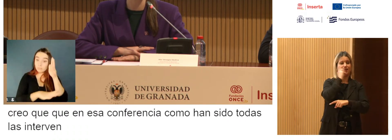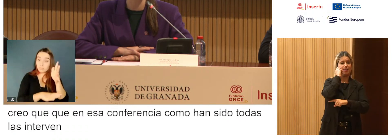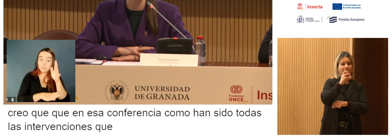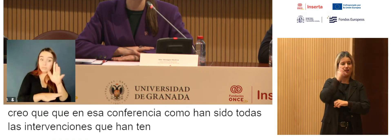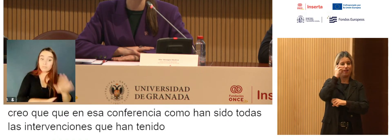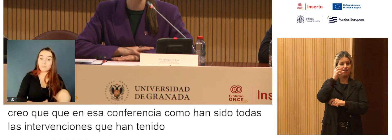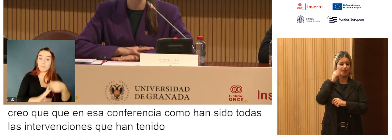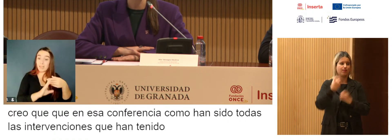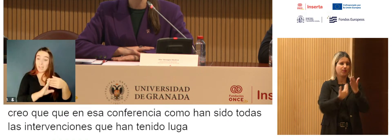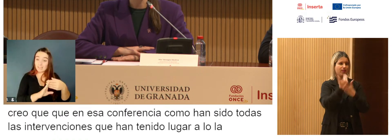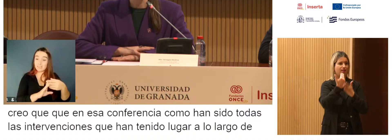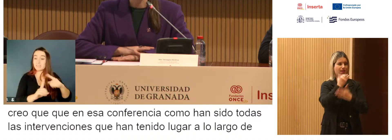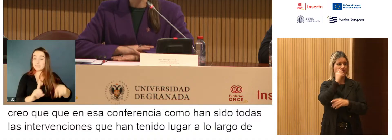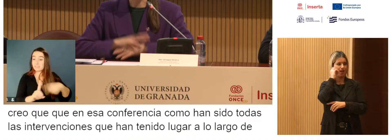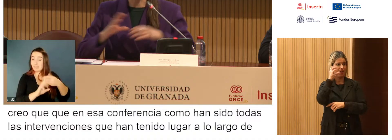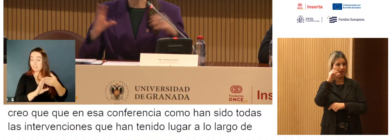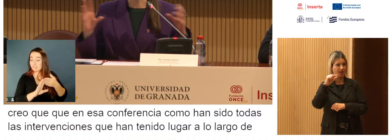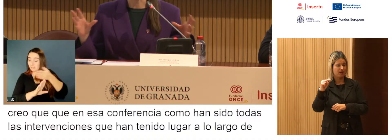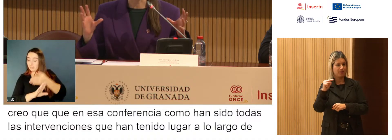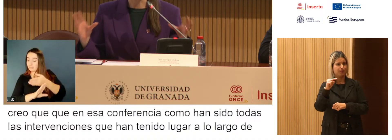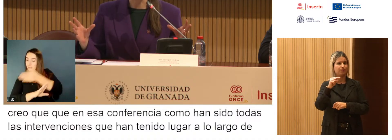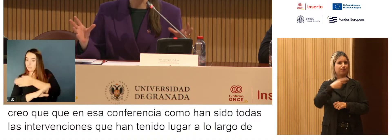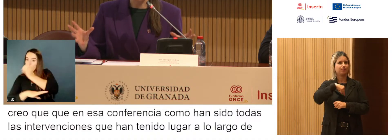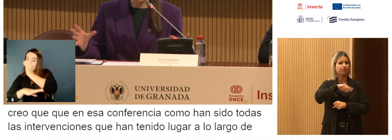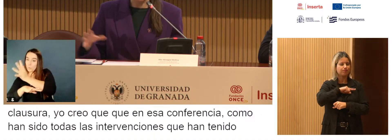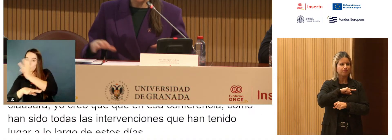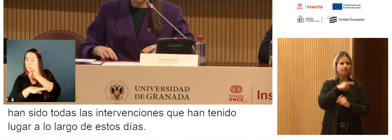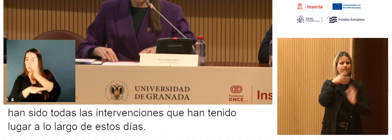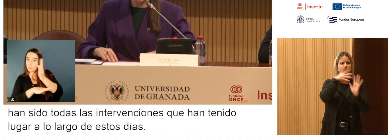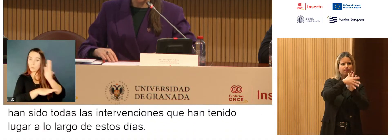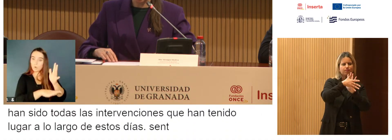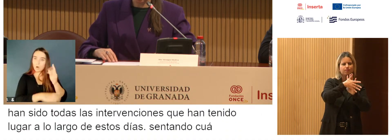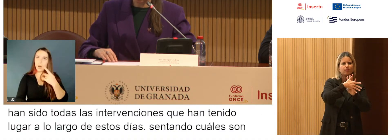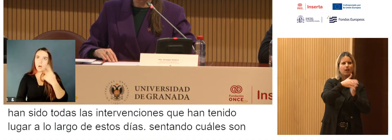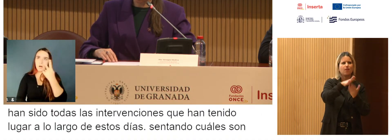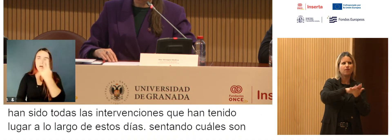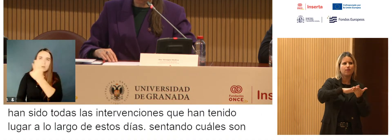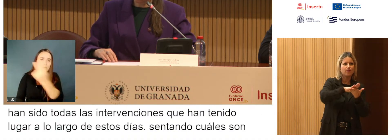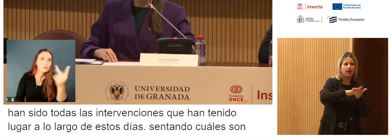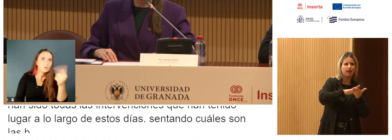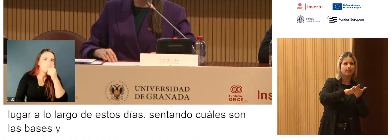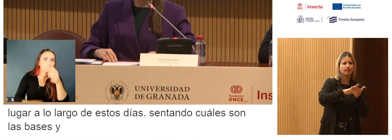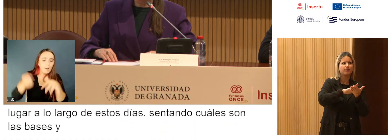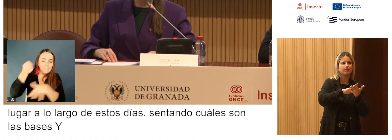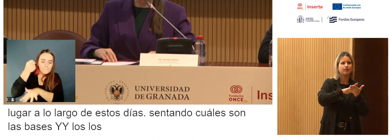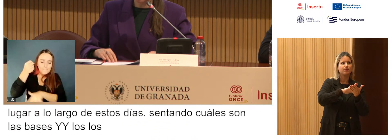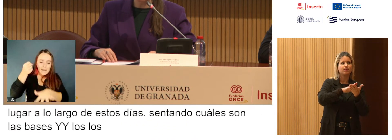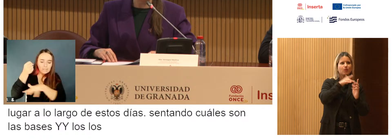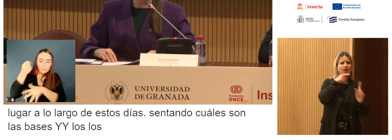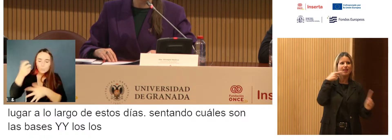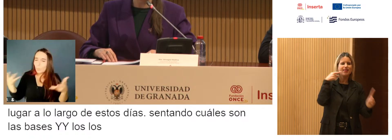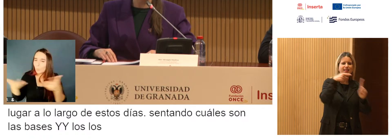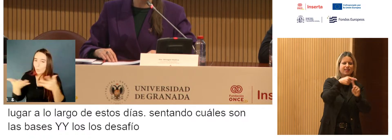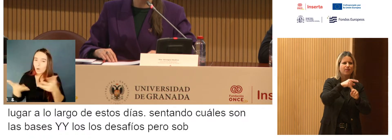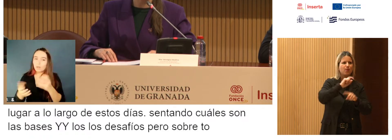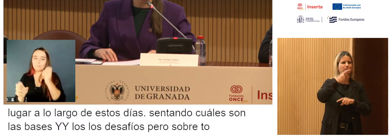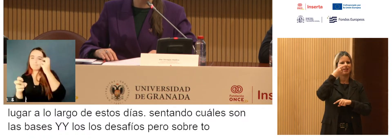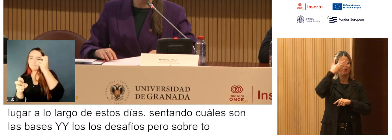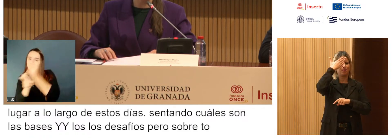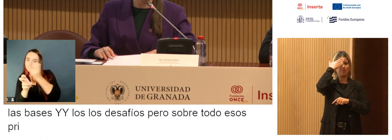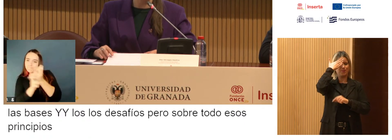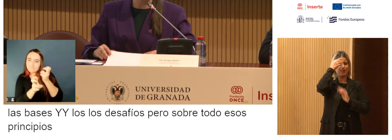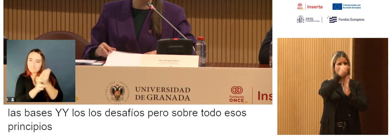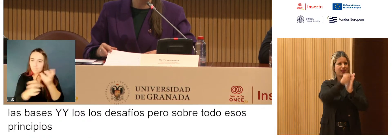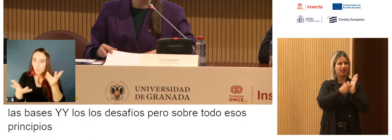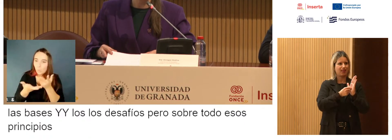largo de estos días, sentando cuáles son las bases y los desafíos, pero sobre todo esos principios, que son